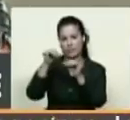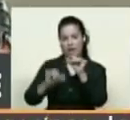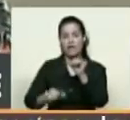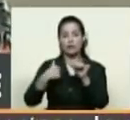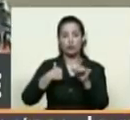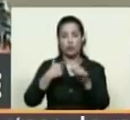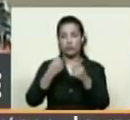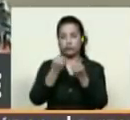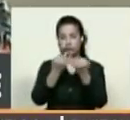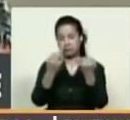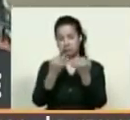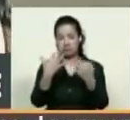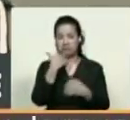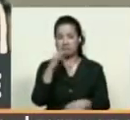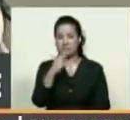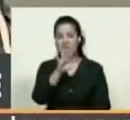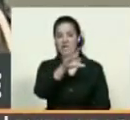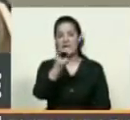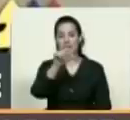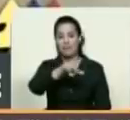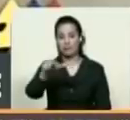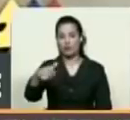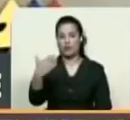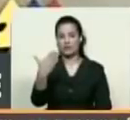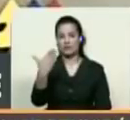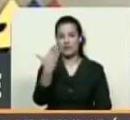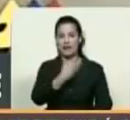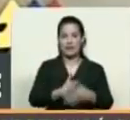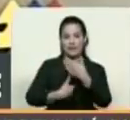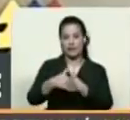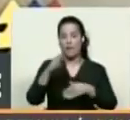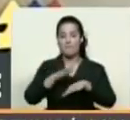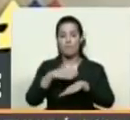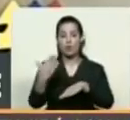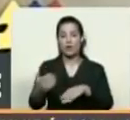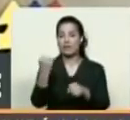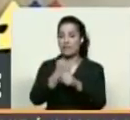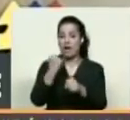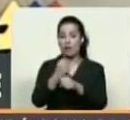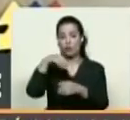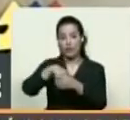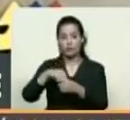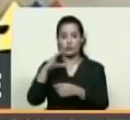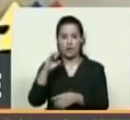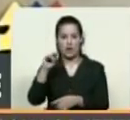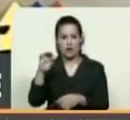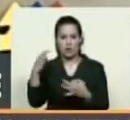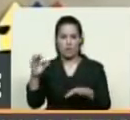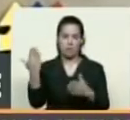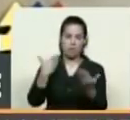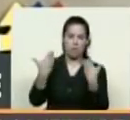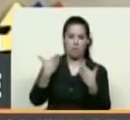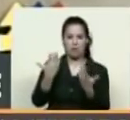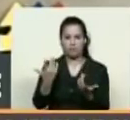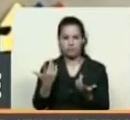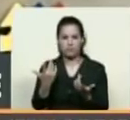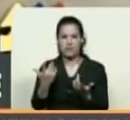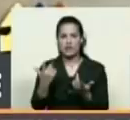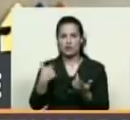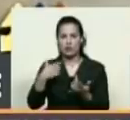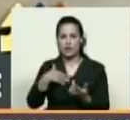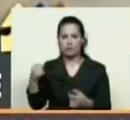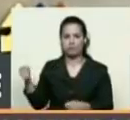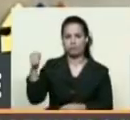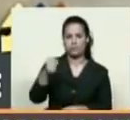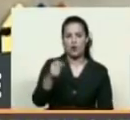contabilizamos cerca de 500 personas agredidas en el ejercicio de sus funciones dentro del Poder Electoral. Como un emblema, quisimos traer aquí